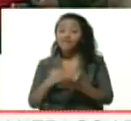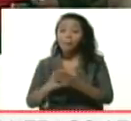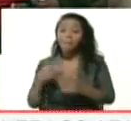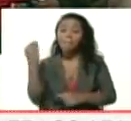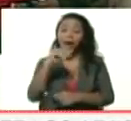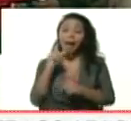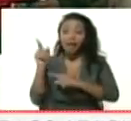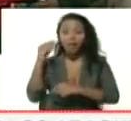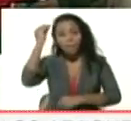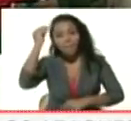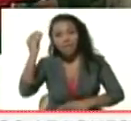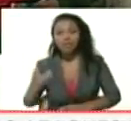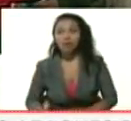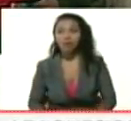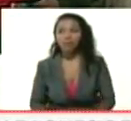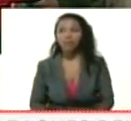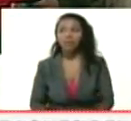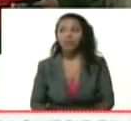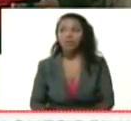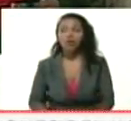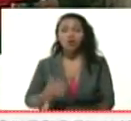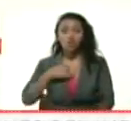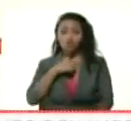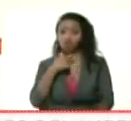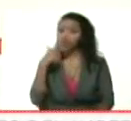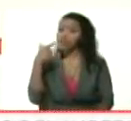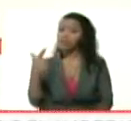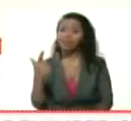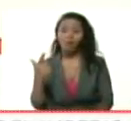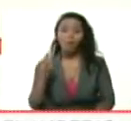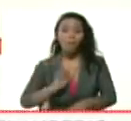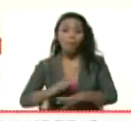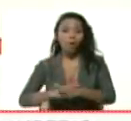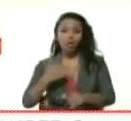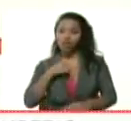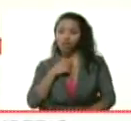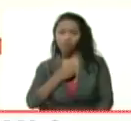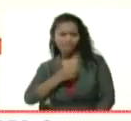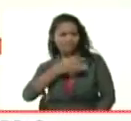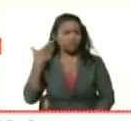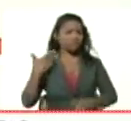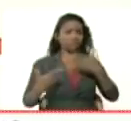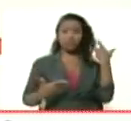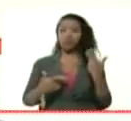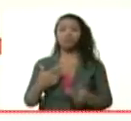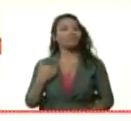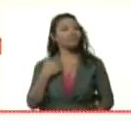ellos creen. No lo decimos porque nosotros no somos arrogantes, no somos, ¿cómo se llama?,